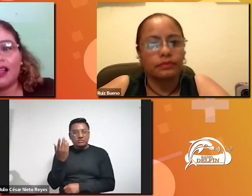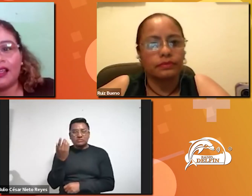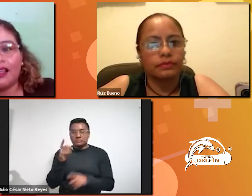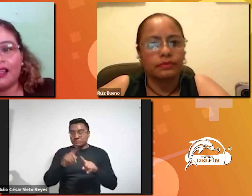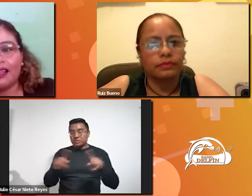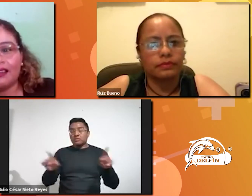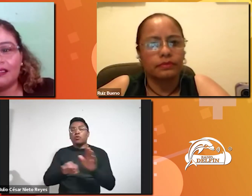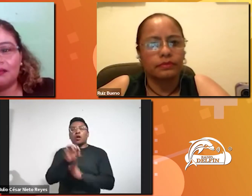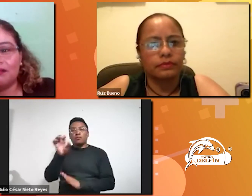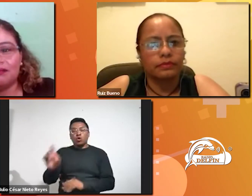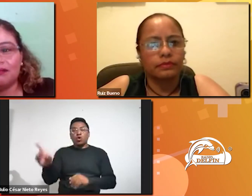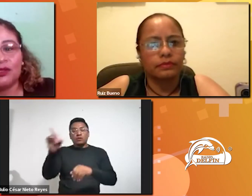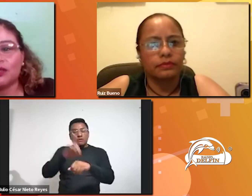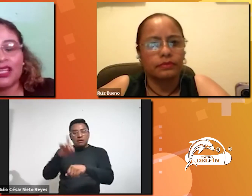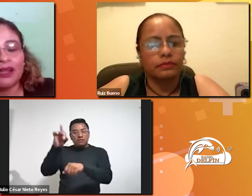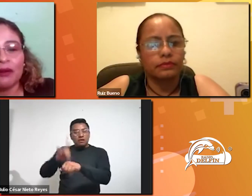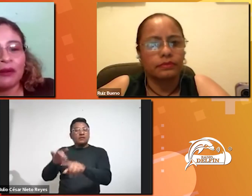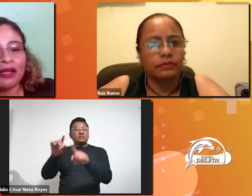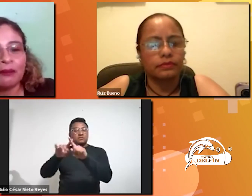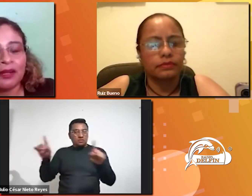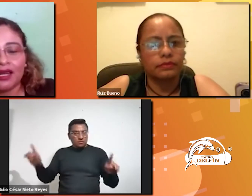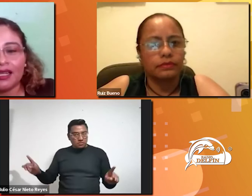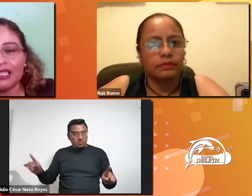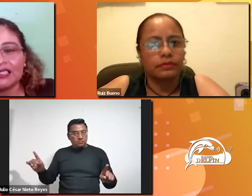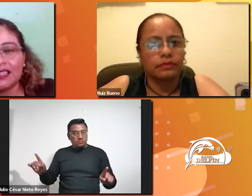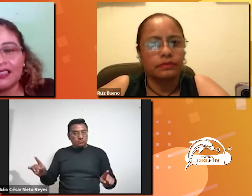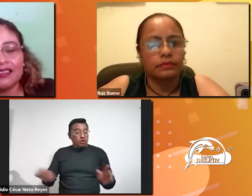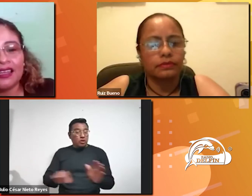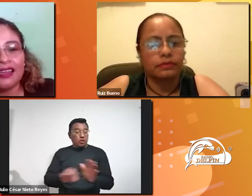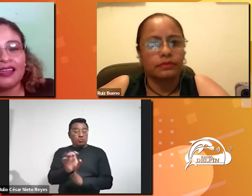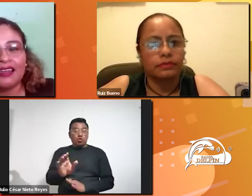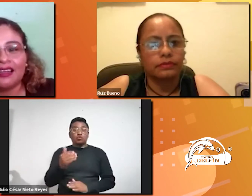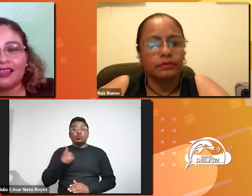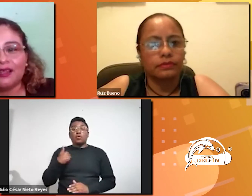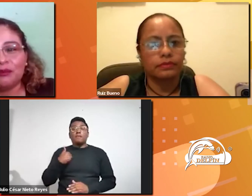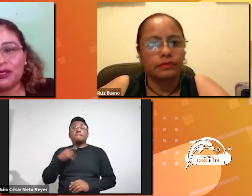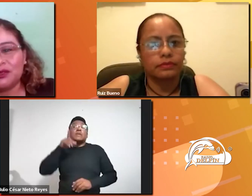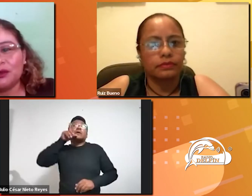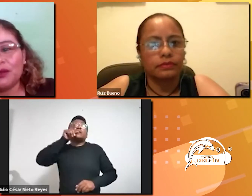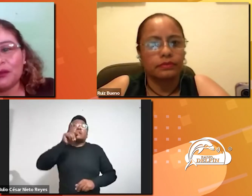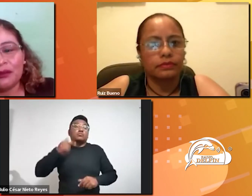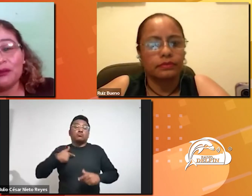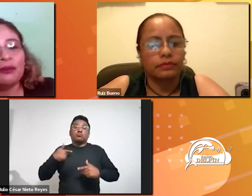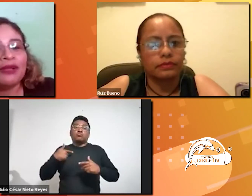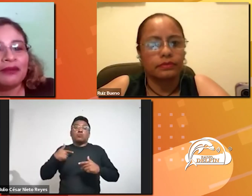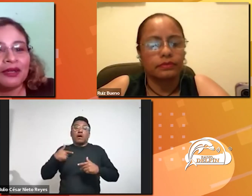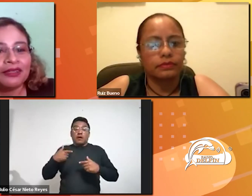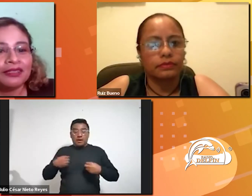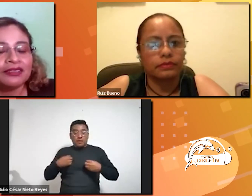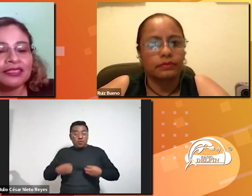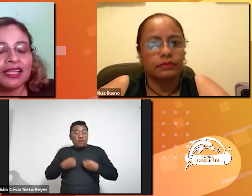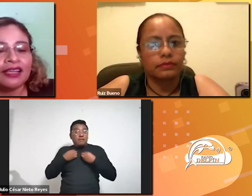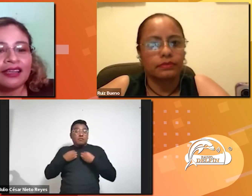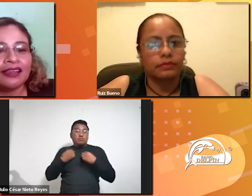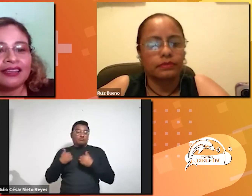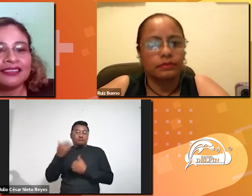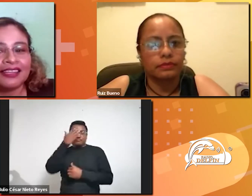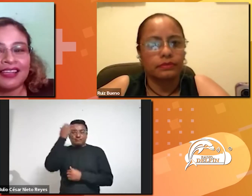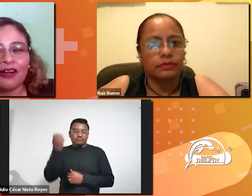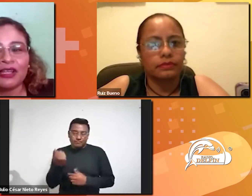sea, no sé qué me va a deparar al día siguiente. Y pues yo me la aviento.